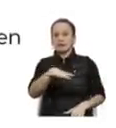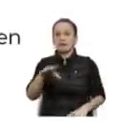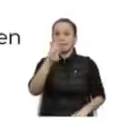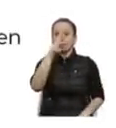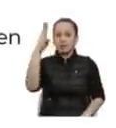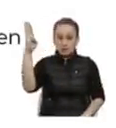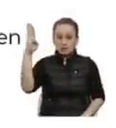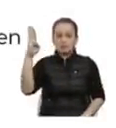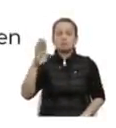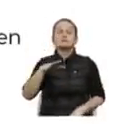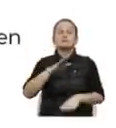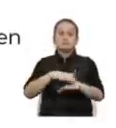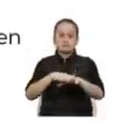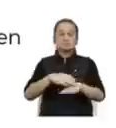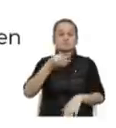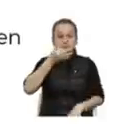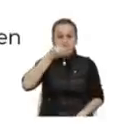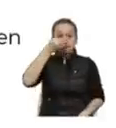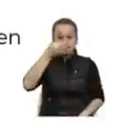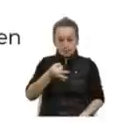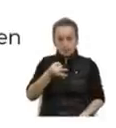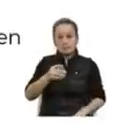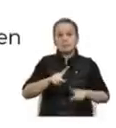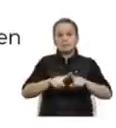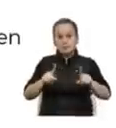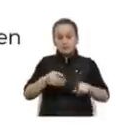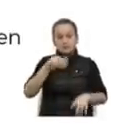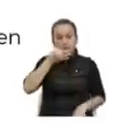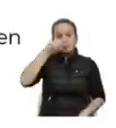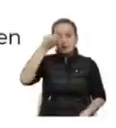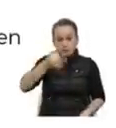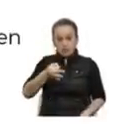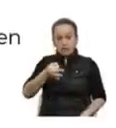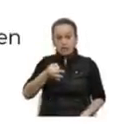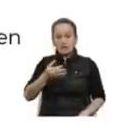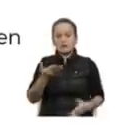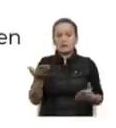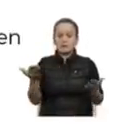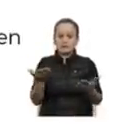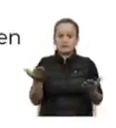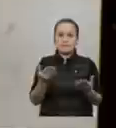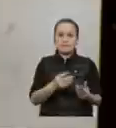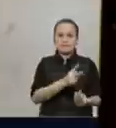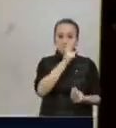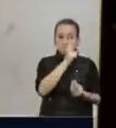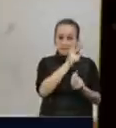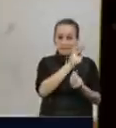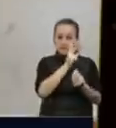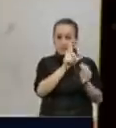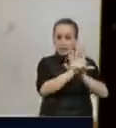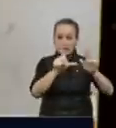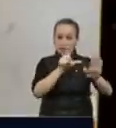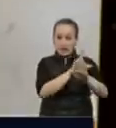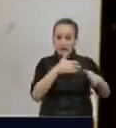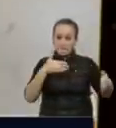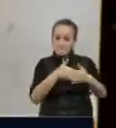también es verdad, pero que también es verdad que existe una confrontación de bandas en esa